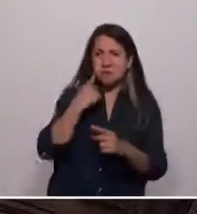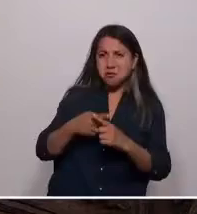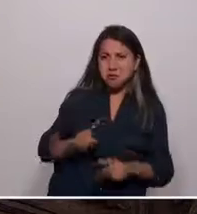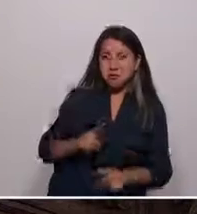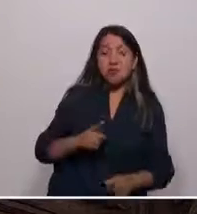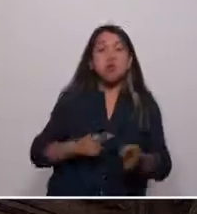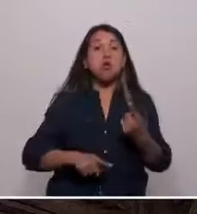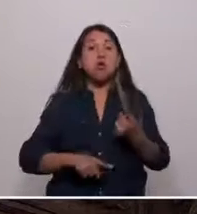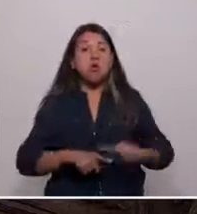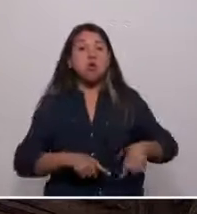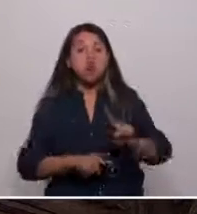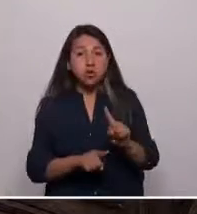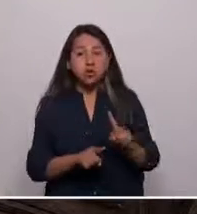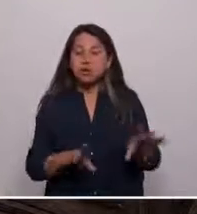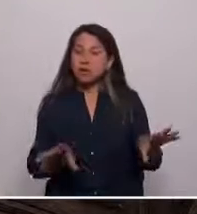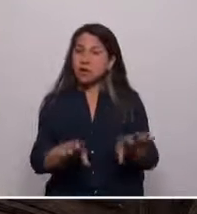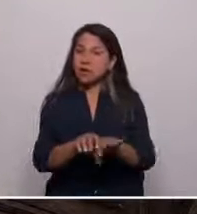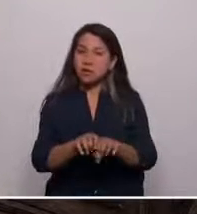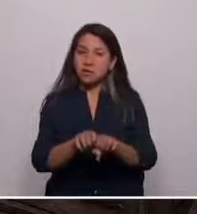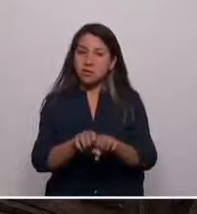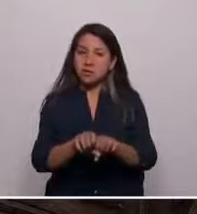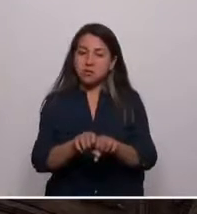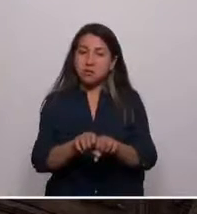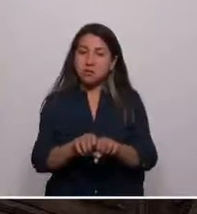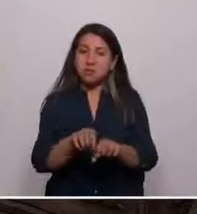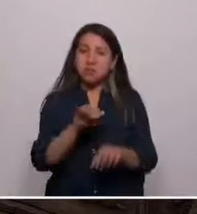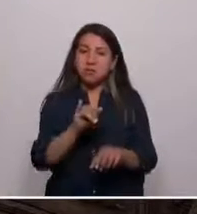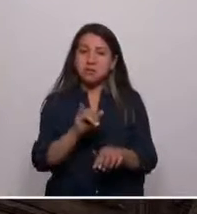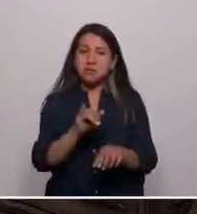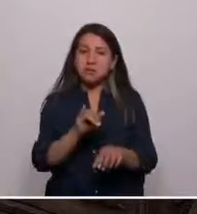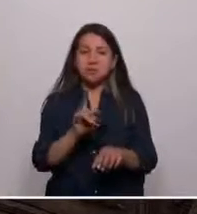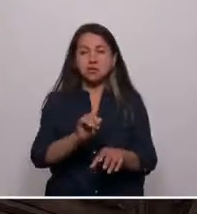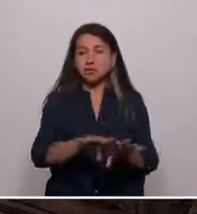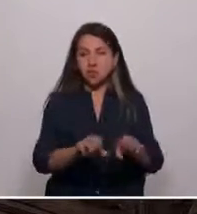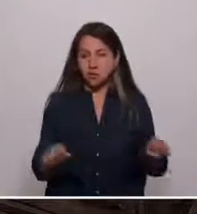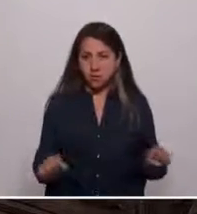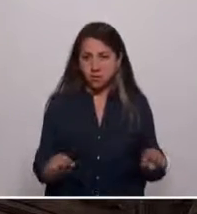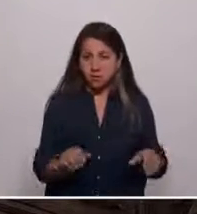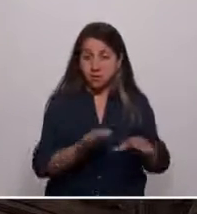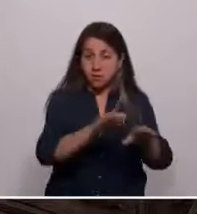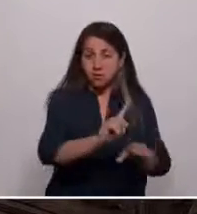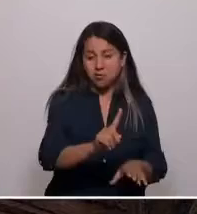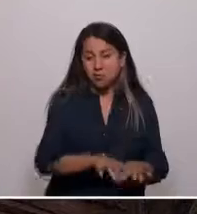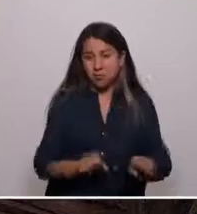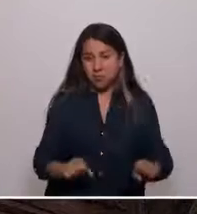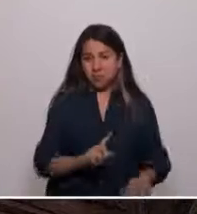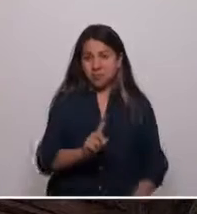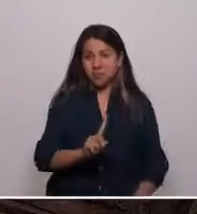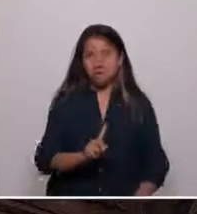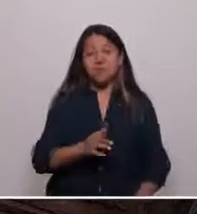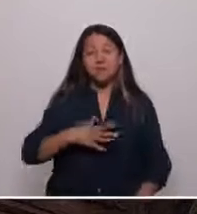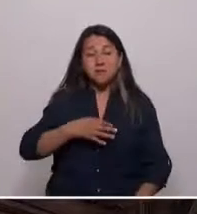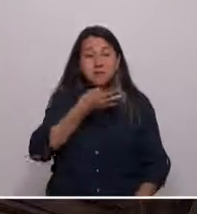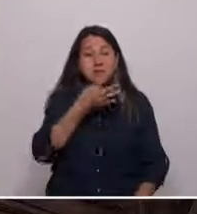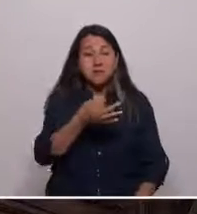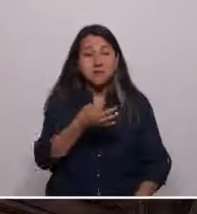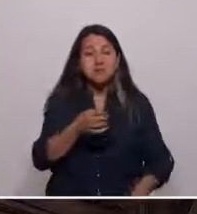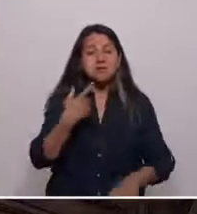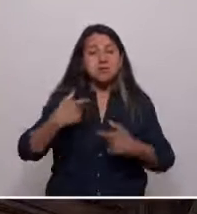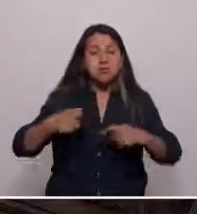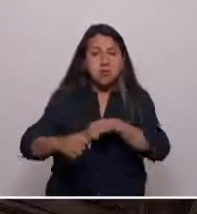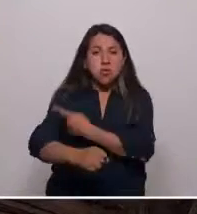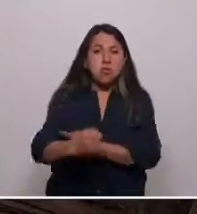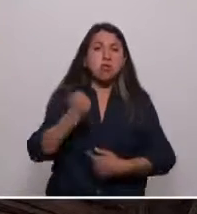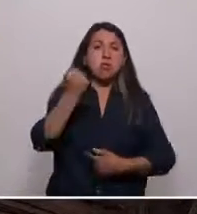otras estoy absolutamente y definitivamente en desacuerdo. Se ha dicho que somos un poder